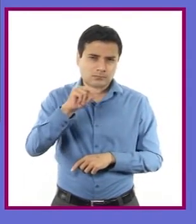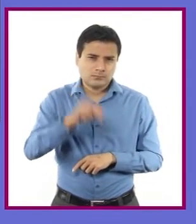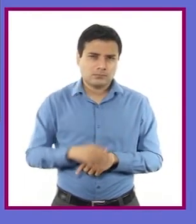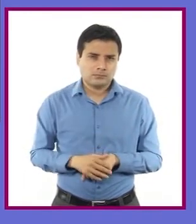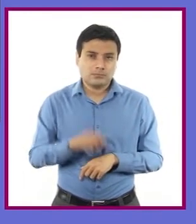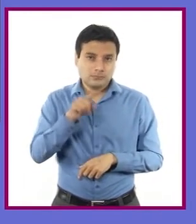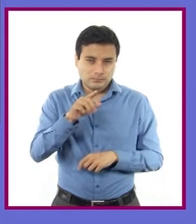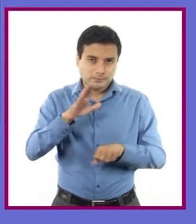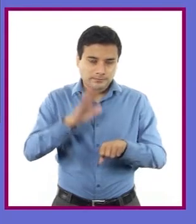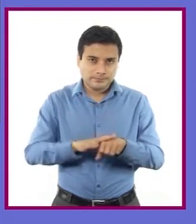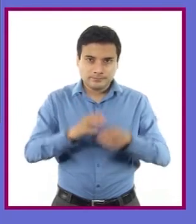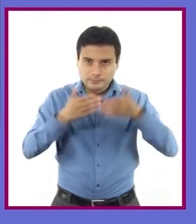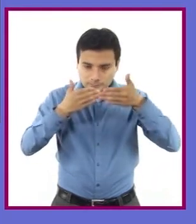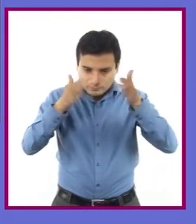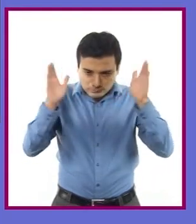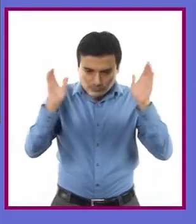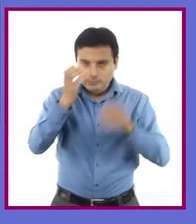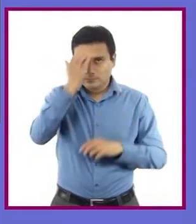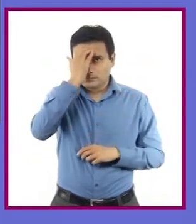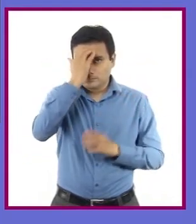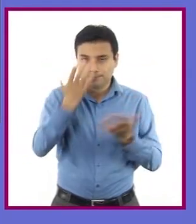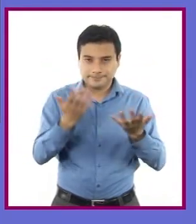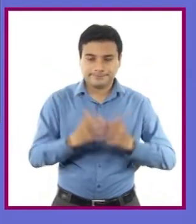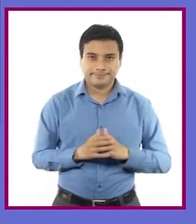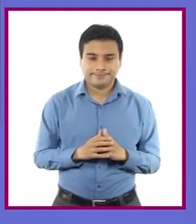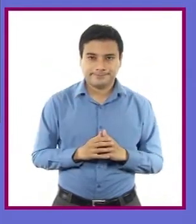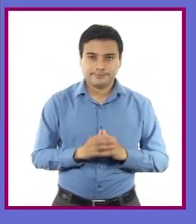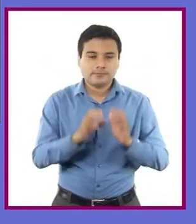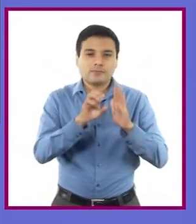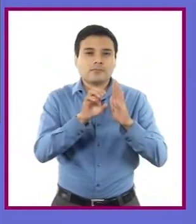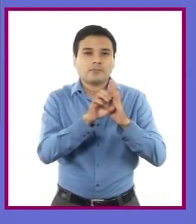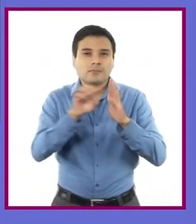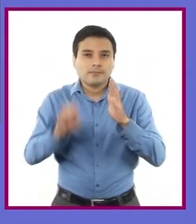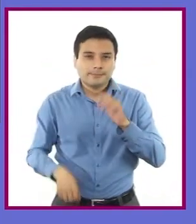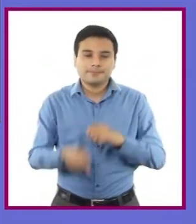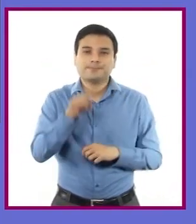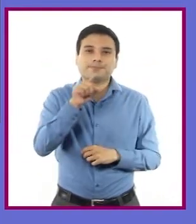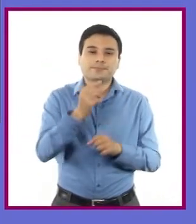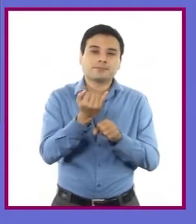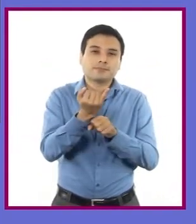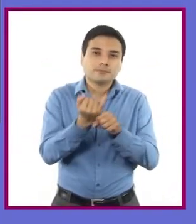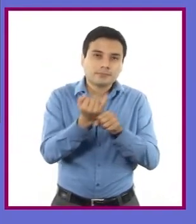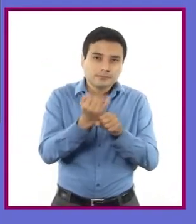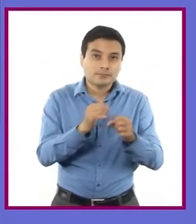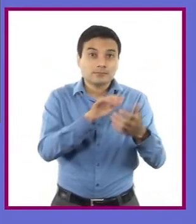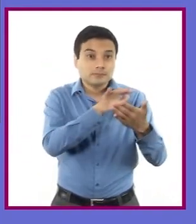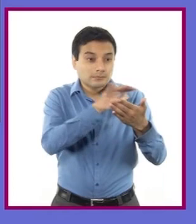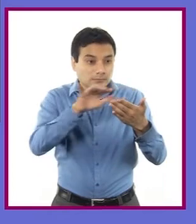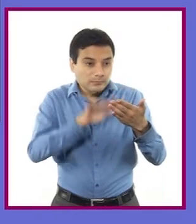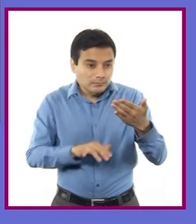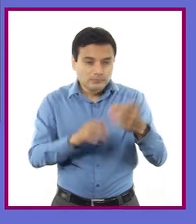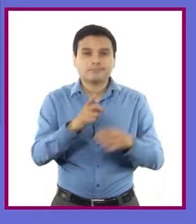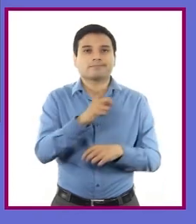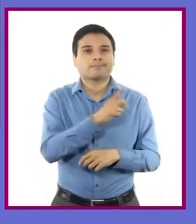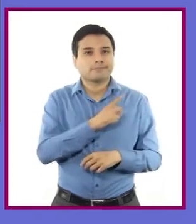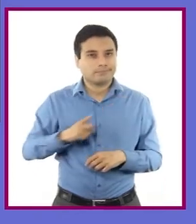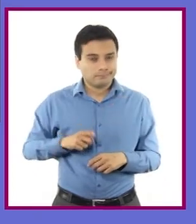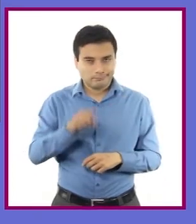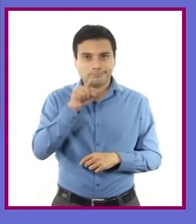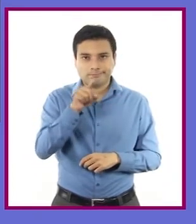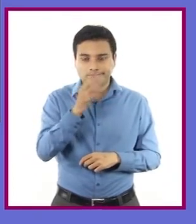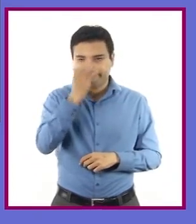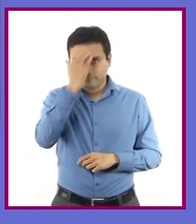las ideas. Por lo tanto, cuando se lee o investiga, es importante identificar el desarrollo de